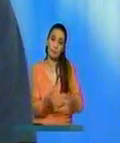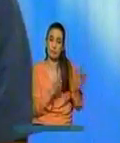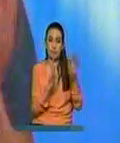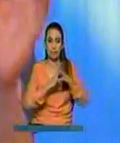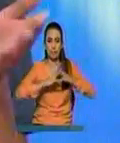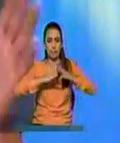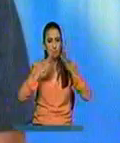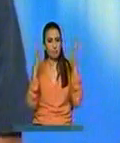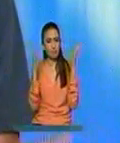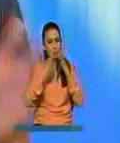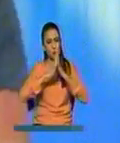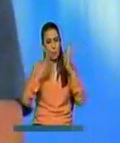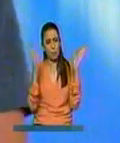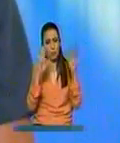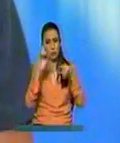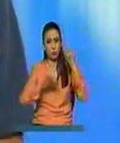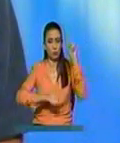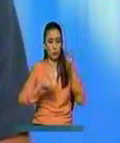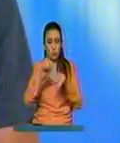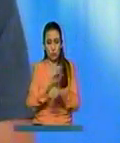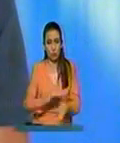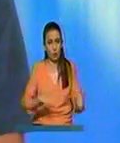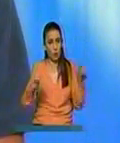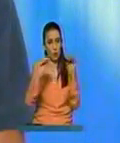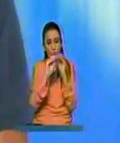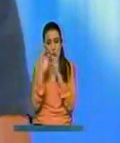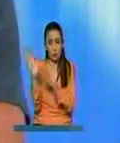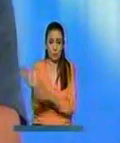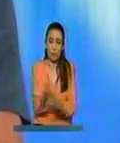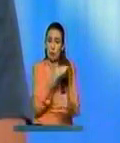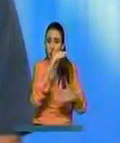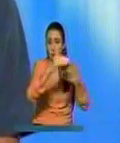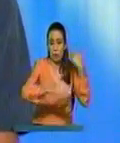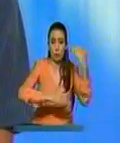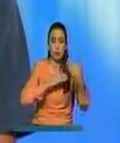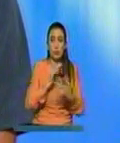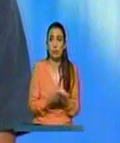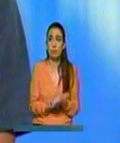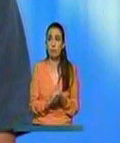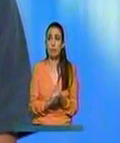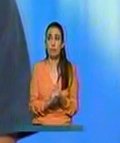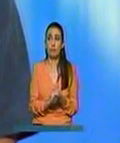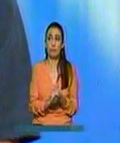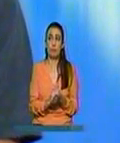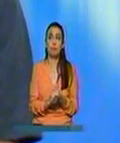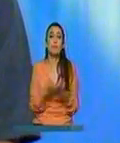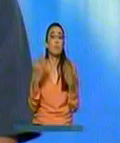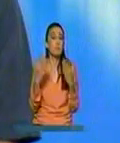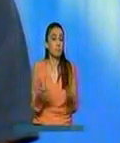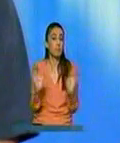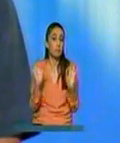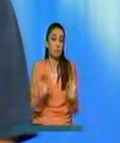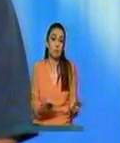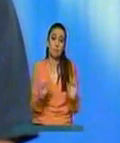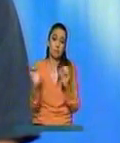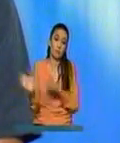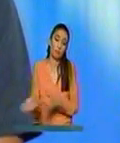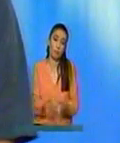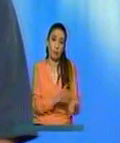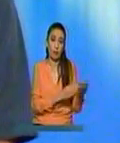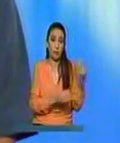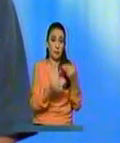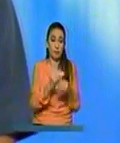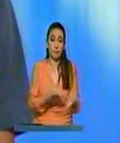mucho una fidelidad a una marca o a un tipo de proceso o producto. Y pues si no podemos competir con esas cosas libremente,